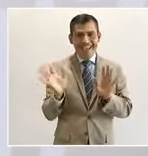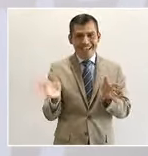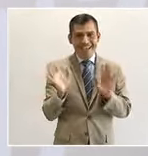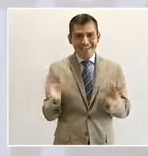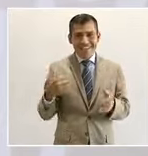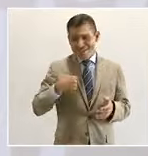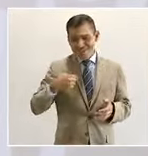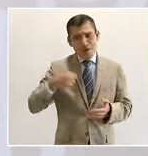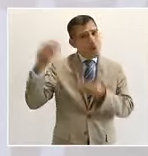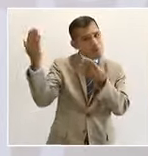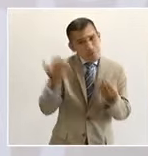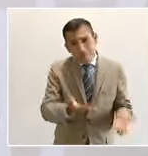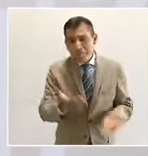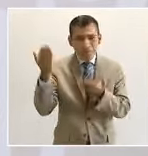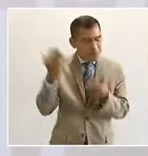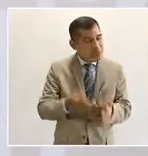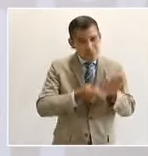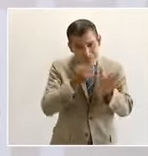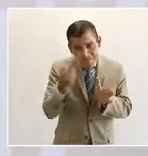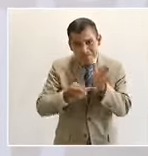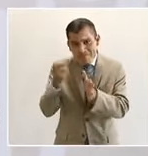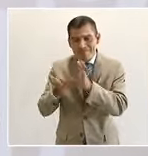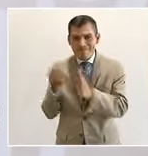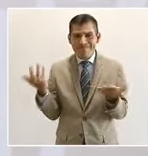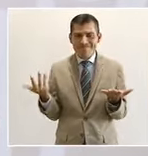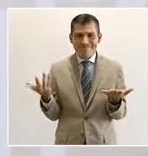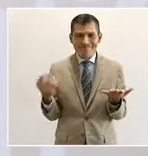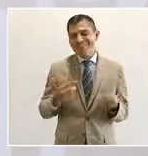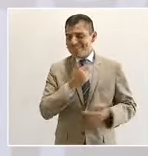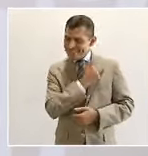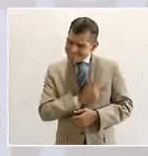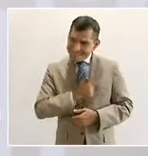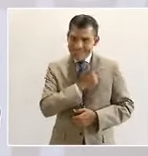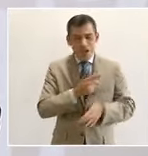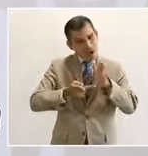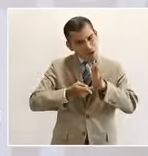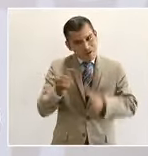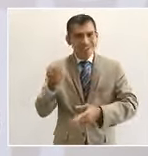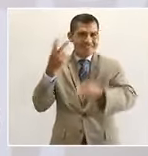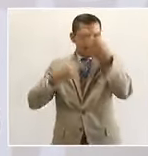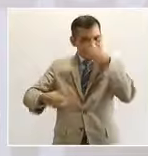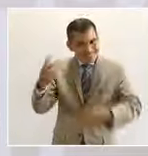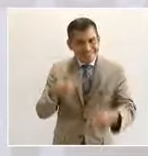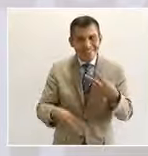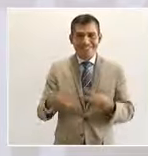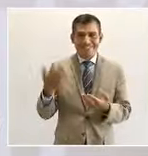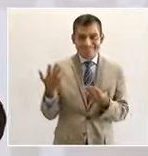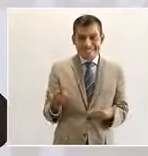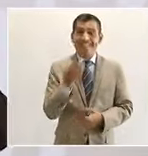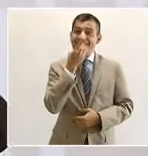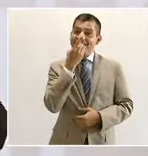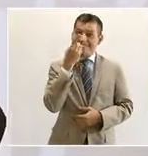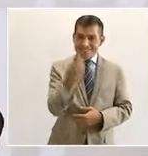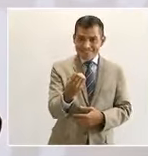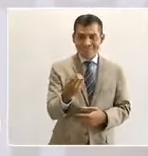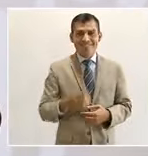varias veces y me da mucho gusto regresar decirles que estamos